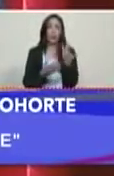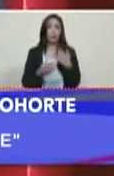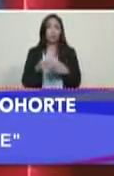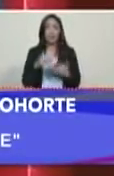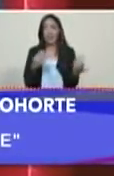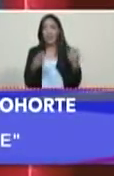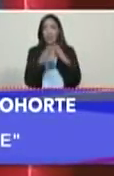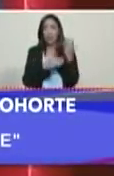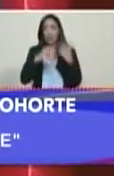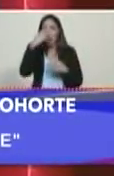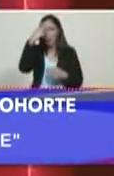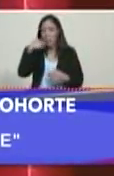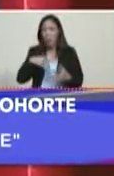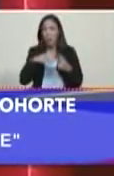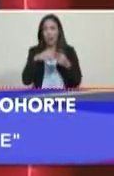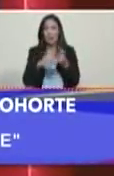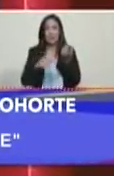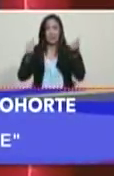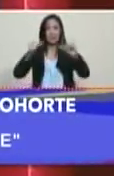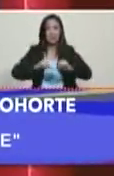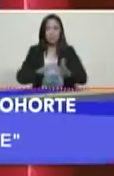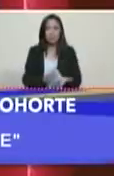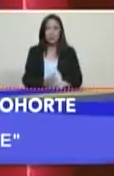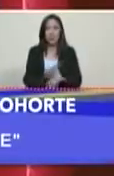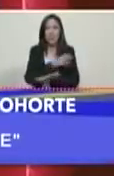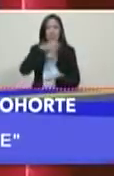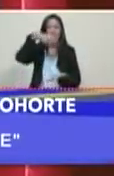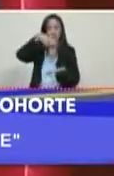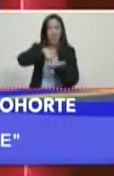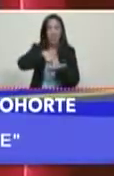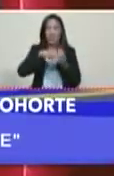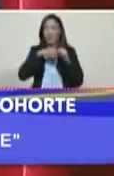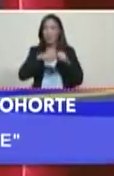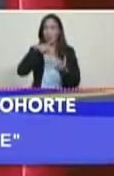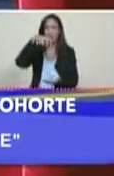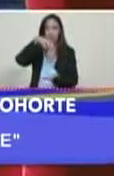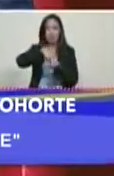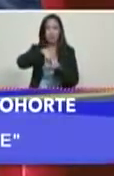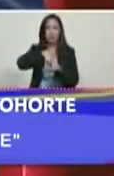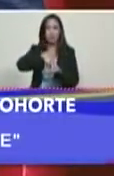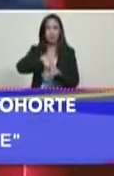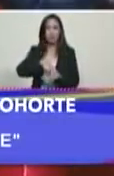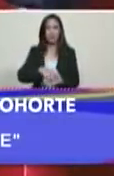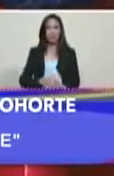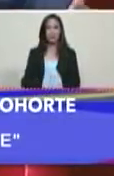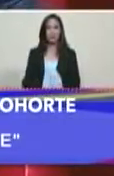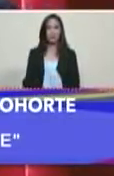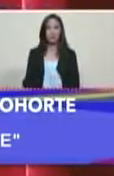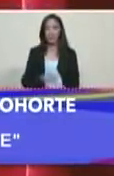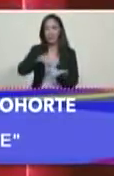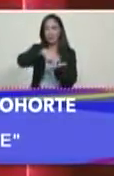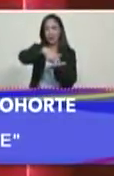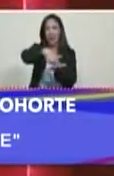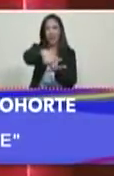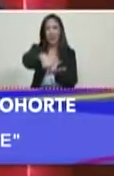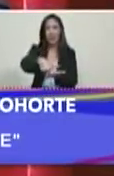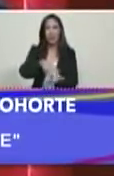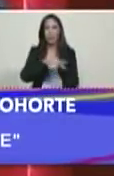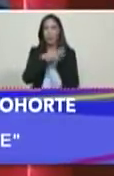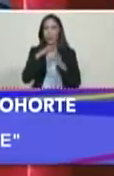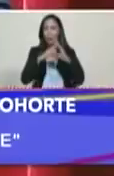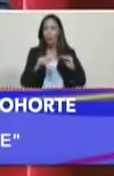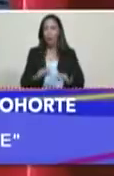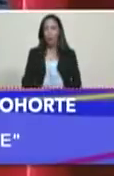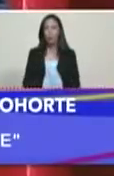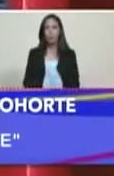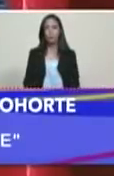en la miseria, en la pobreza, en el esclavismo más ruin. Todos. Nada más